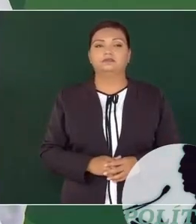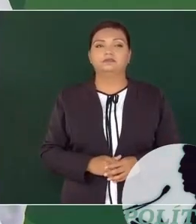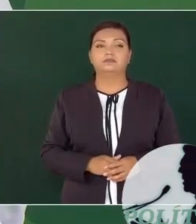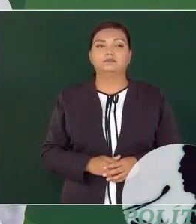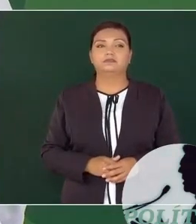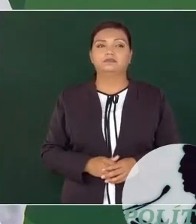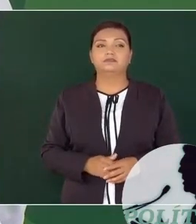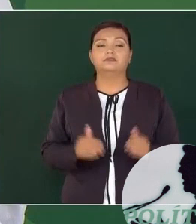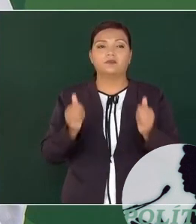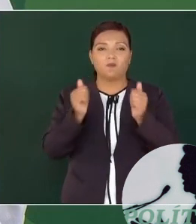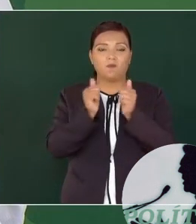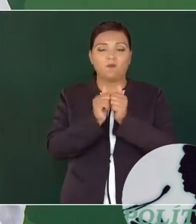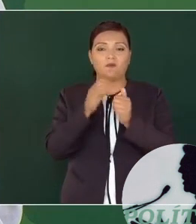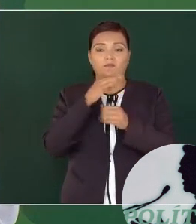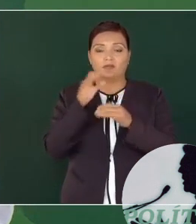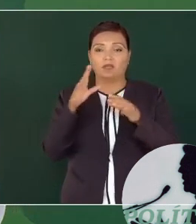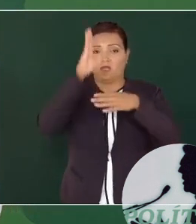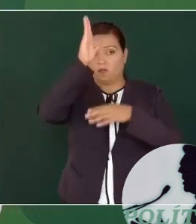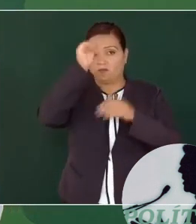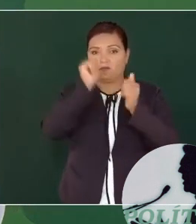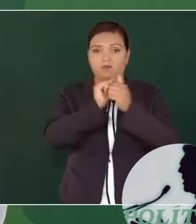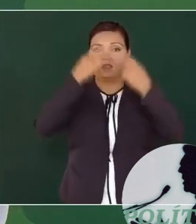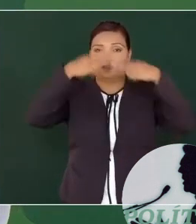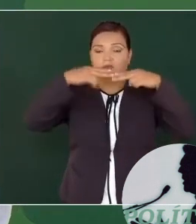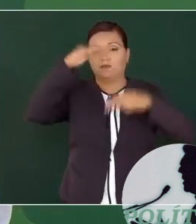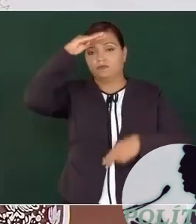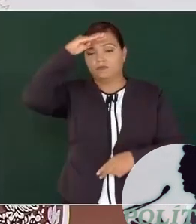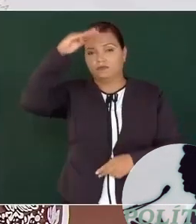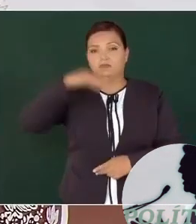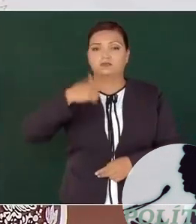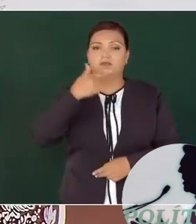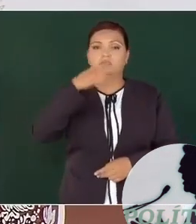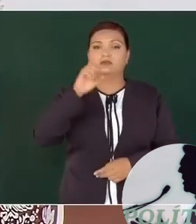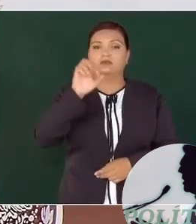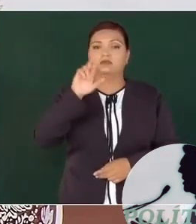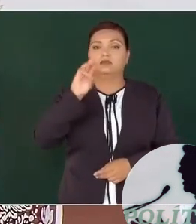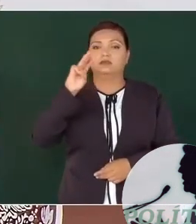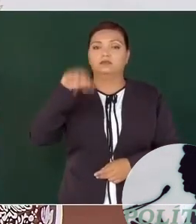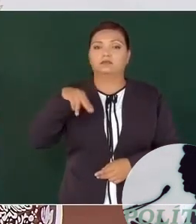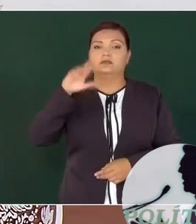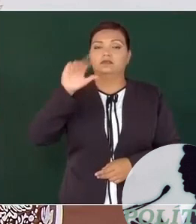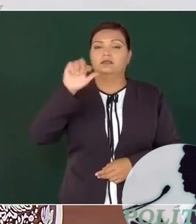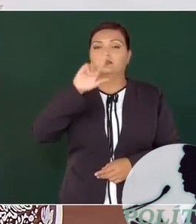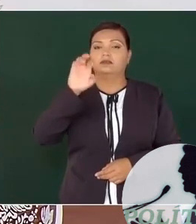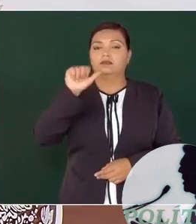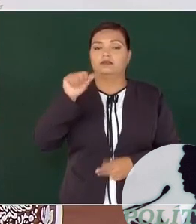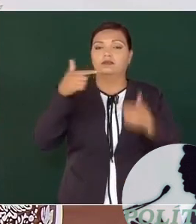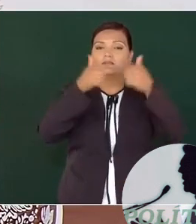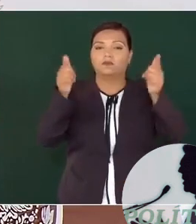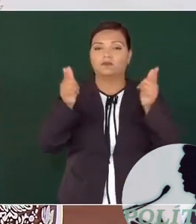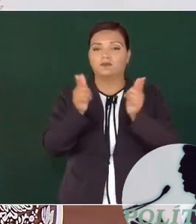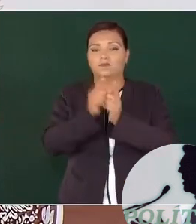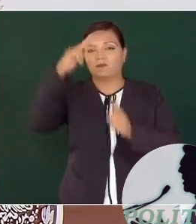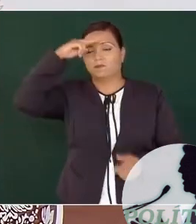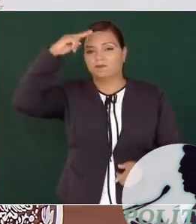con la empresa del señor Germán Larrea, Grupo México,